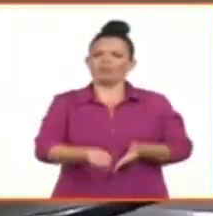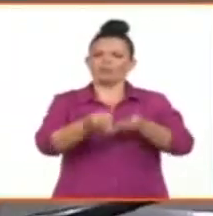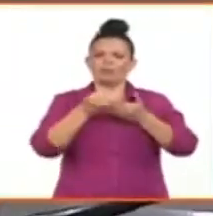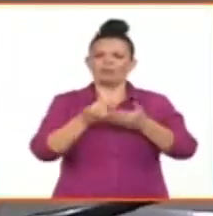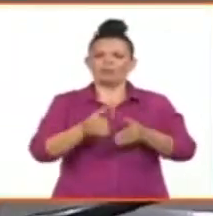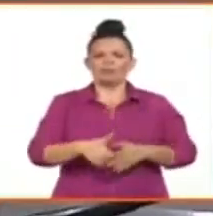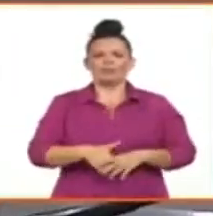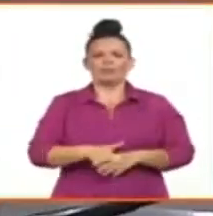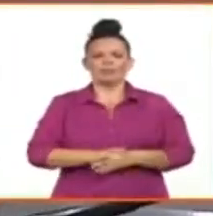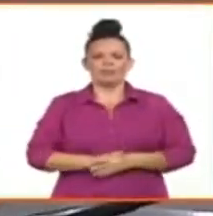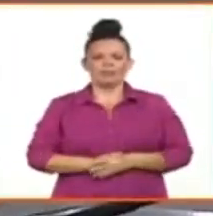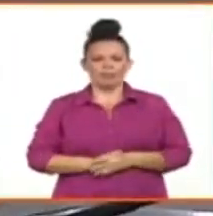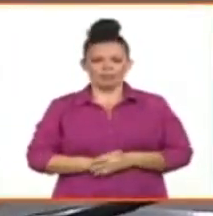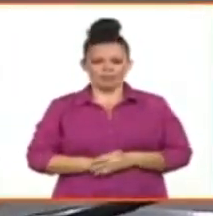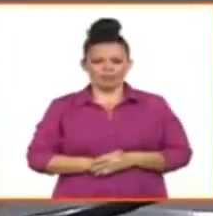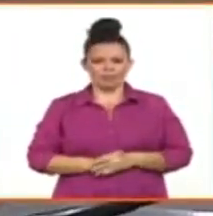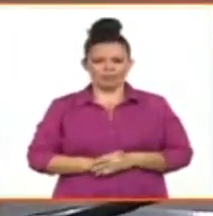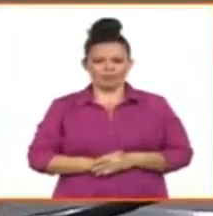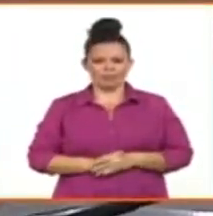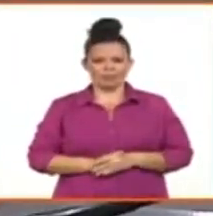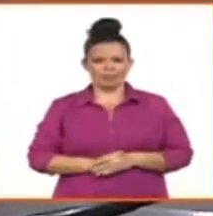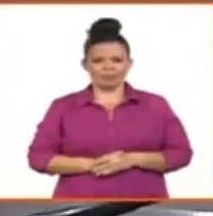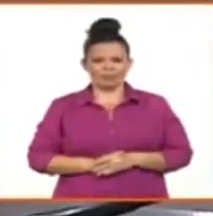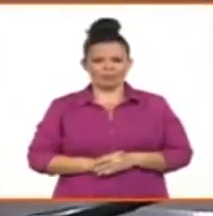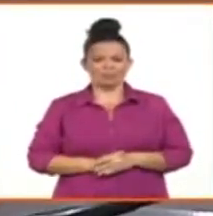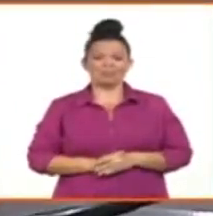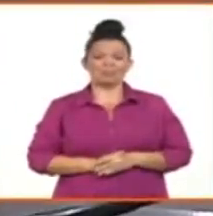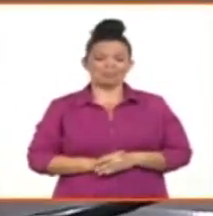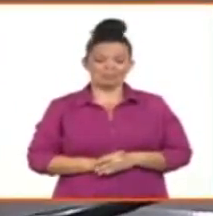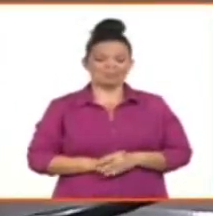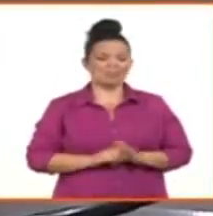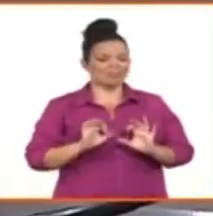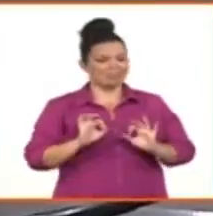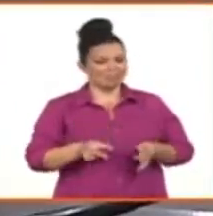Realmente, este es uno de los tantos actos de justicia